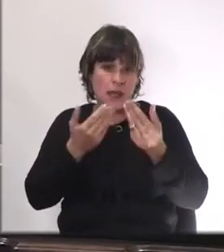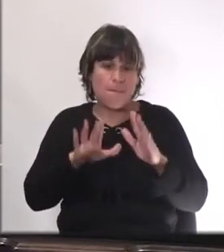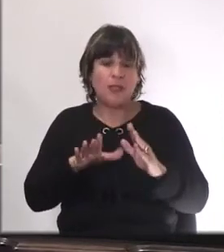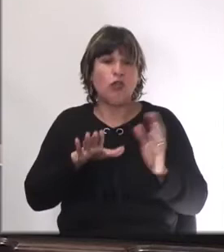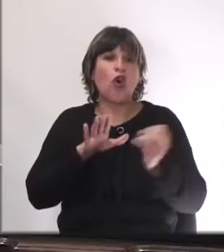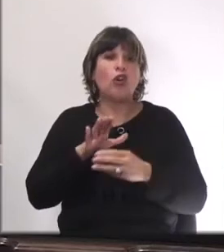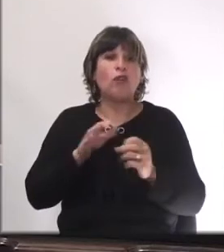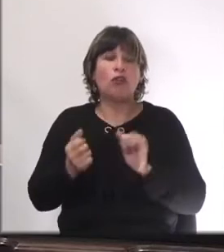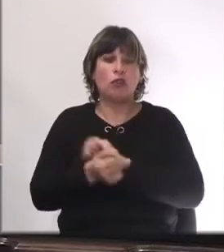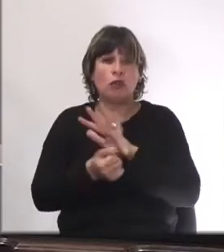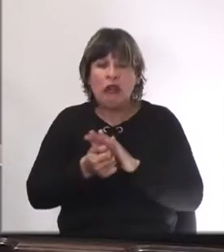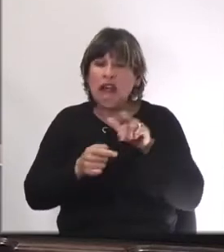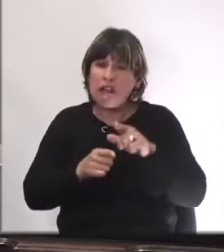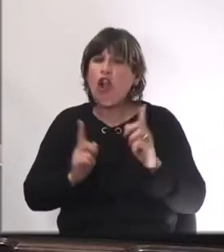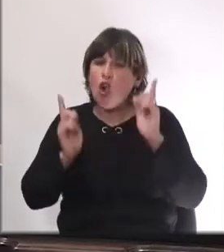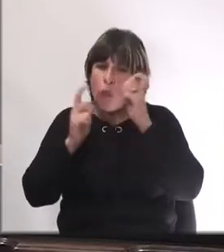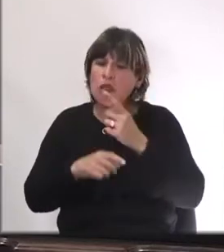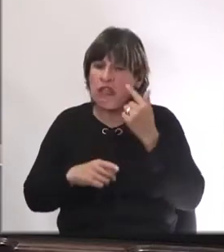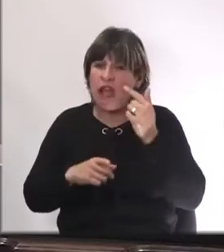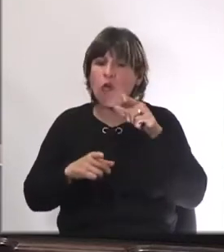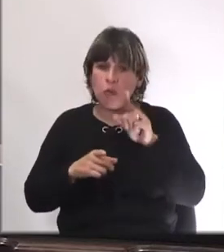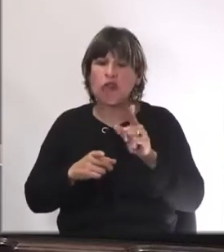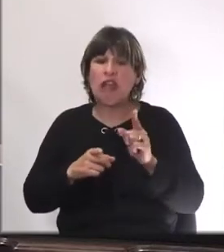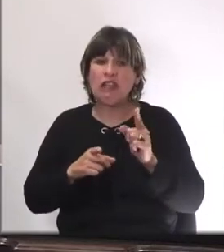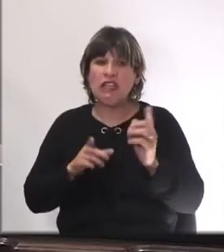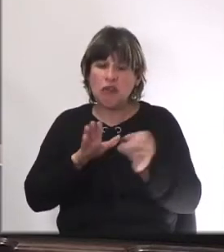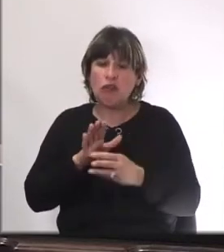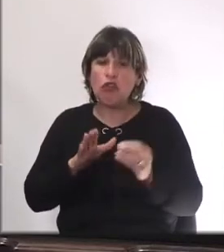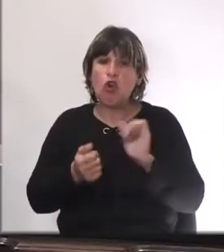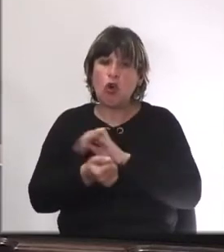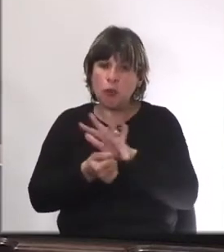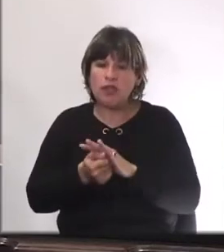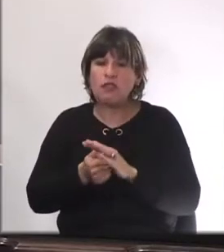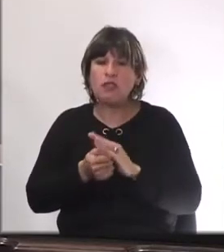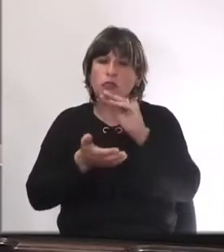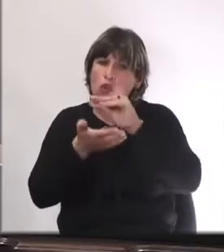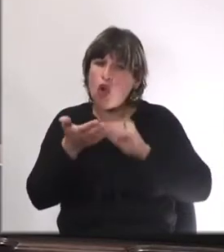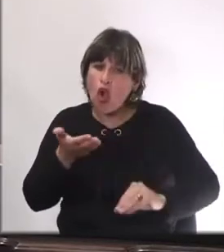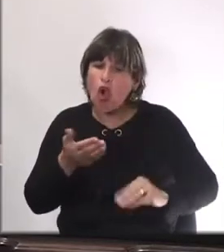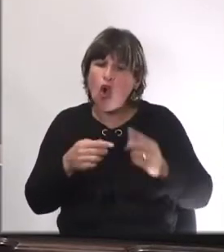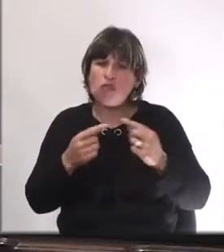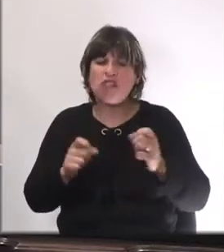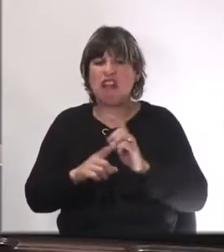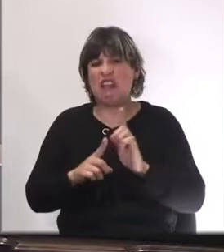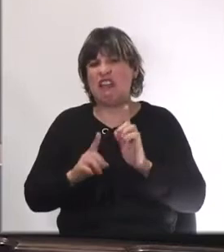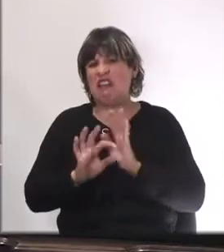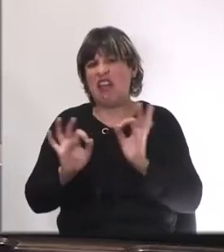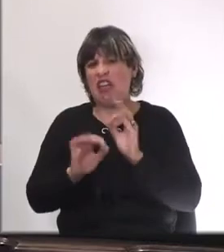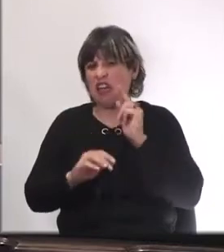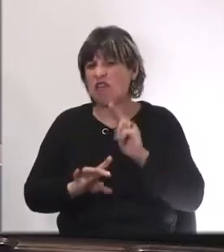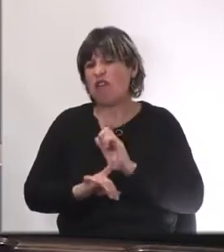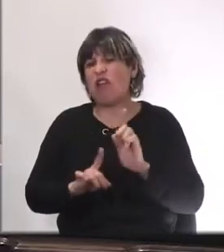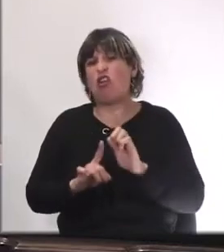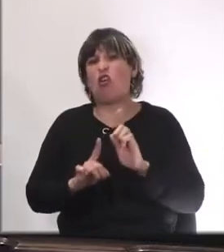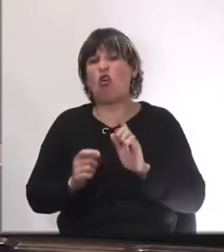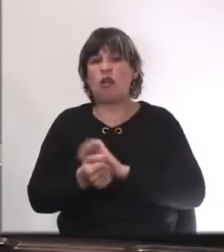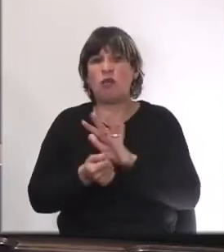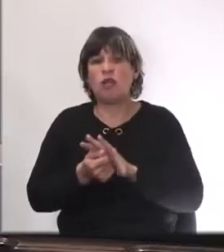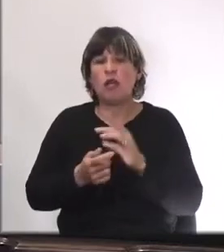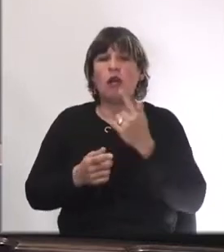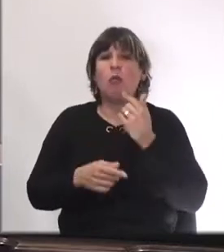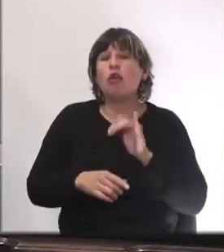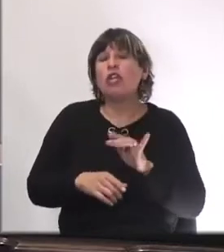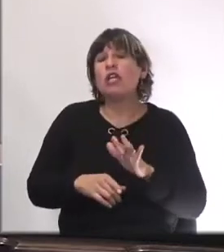complicado porque en el Fondo COVID se pusieron cosas que no tienen mucho que ver con la pandemia. Por ejemplo, las tobilleras